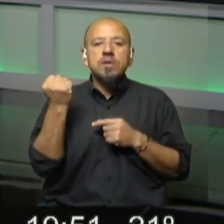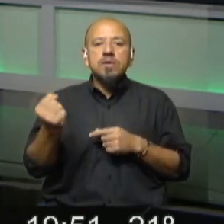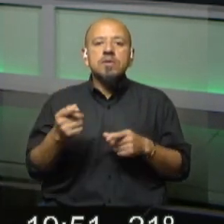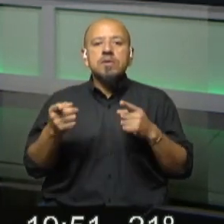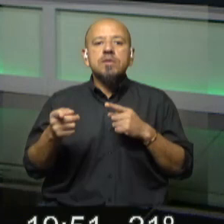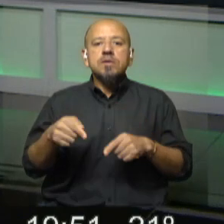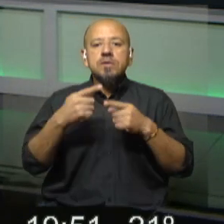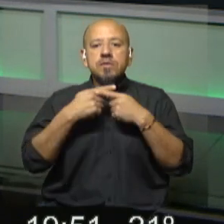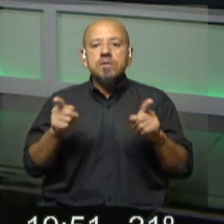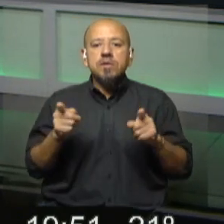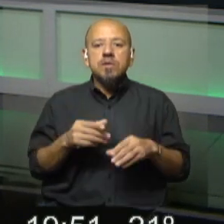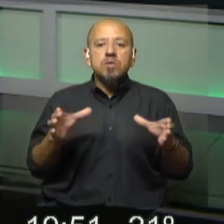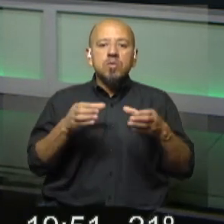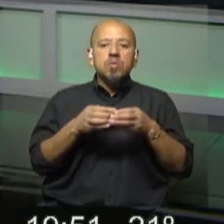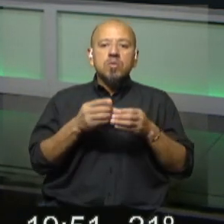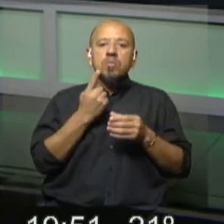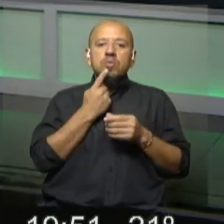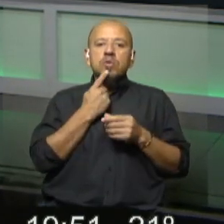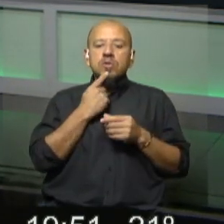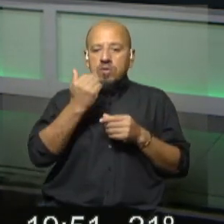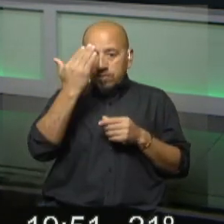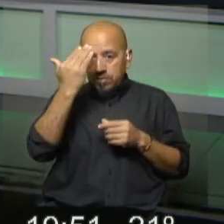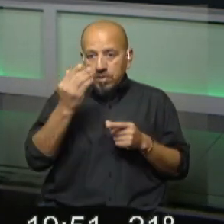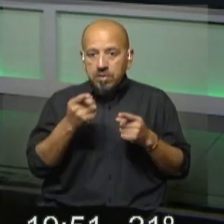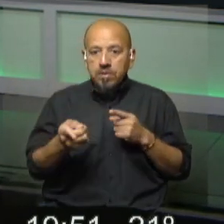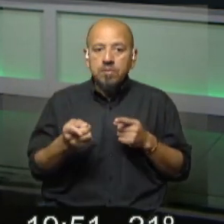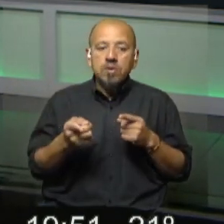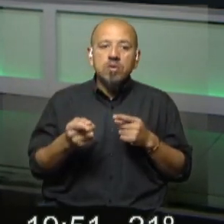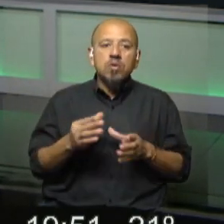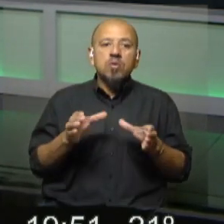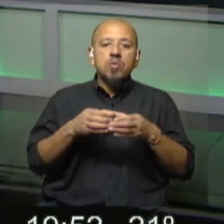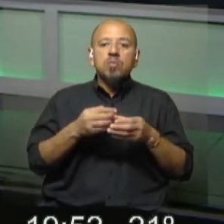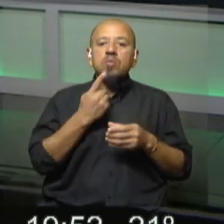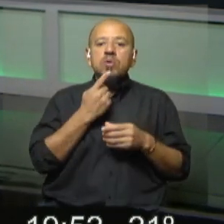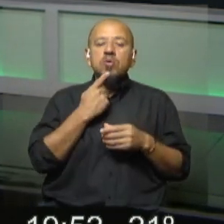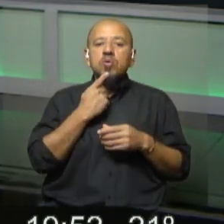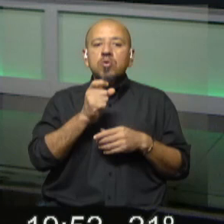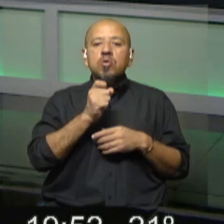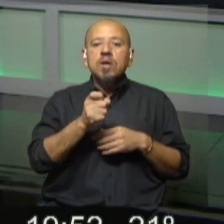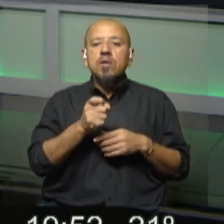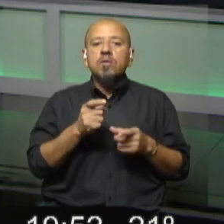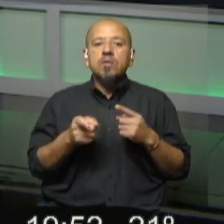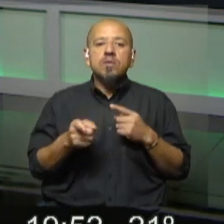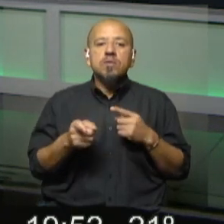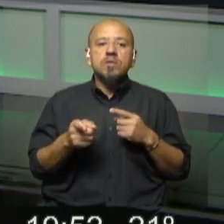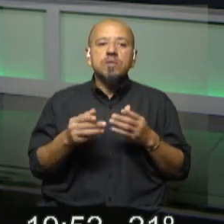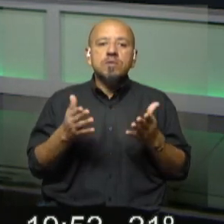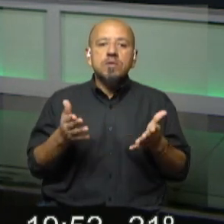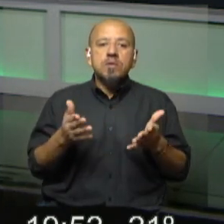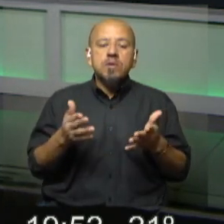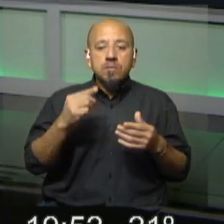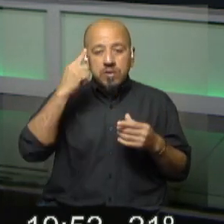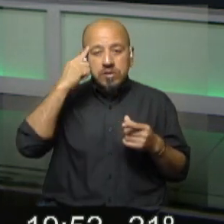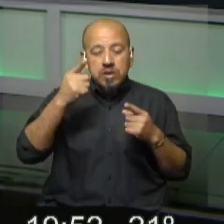distintos partidos políticos, del Frente Amplio, del Partido Nacional, del Partido Colorado, y pensadores de la